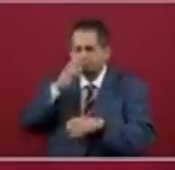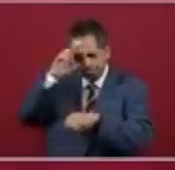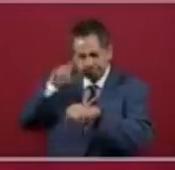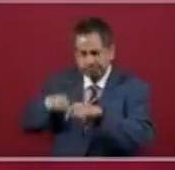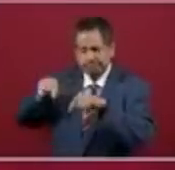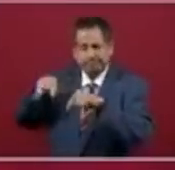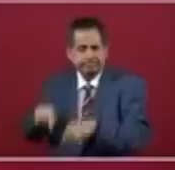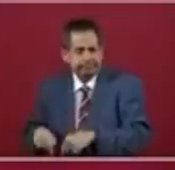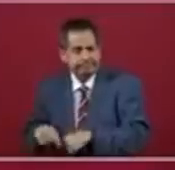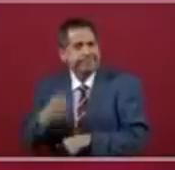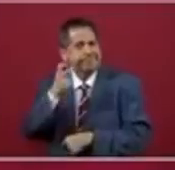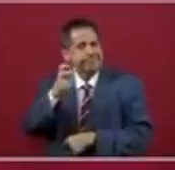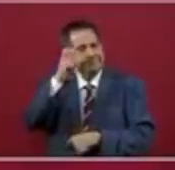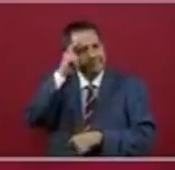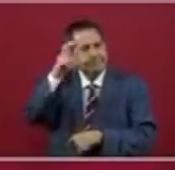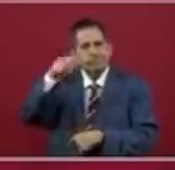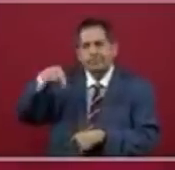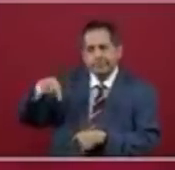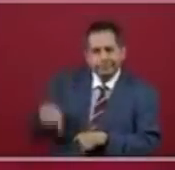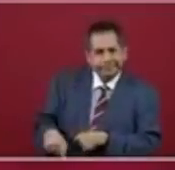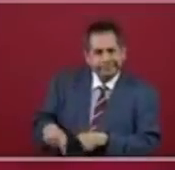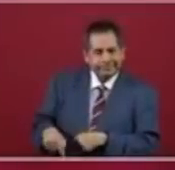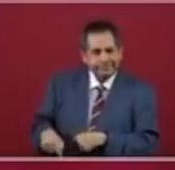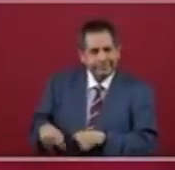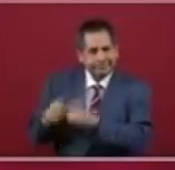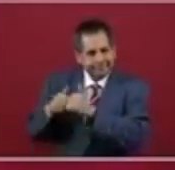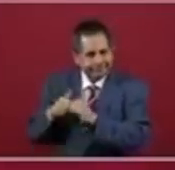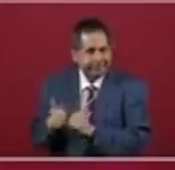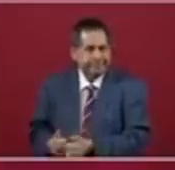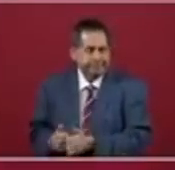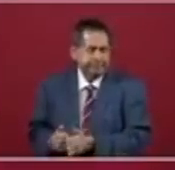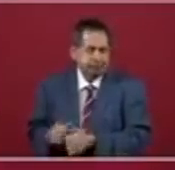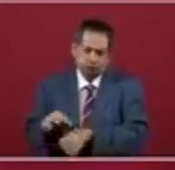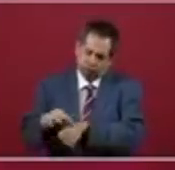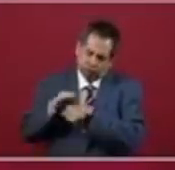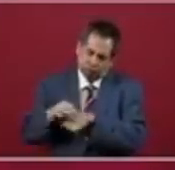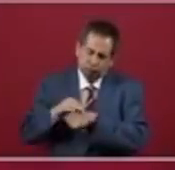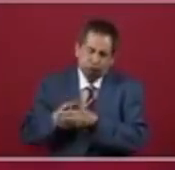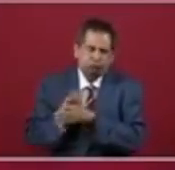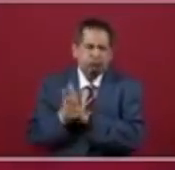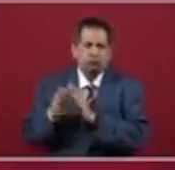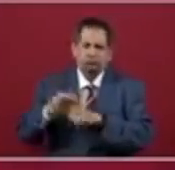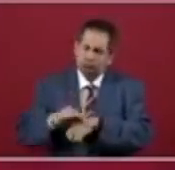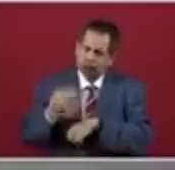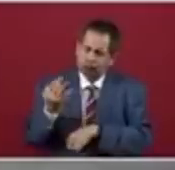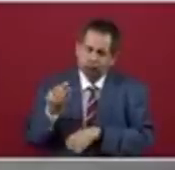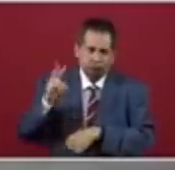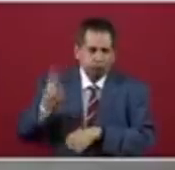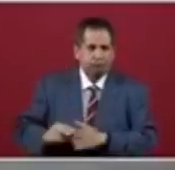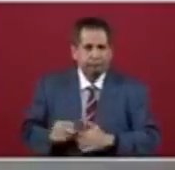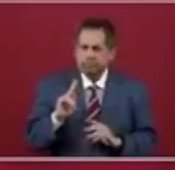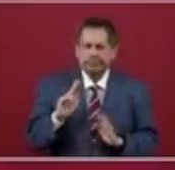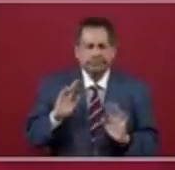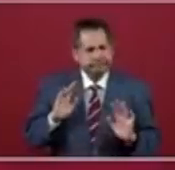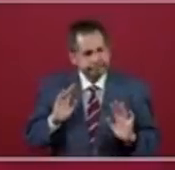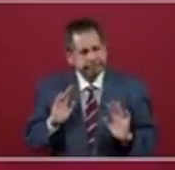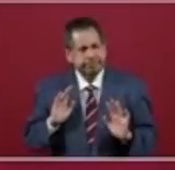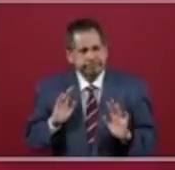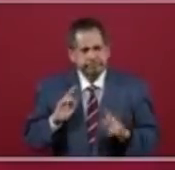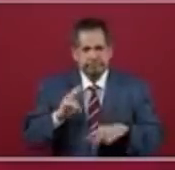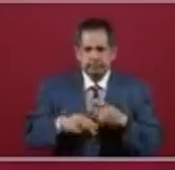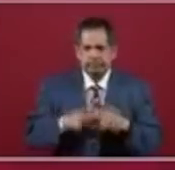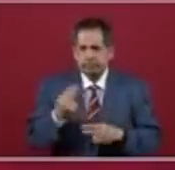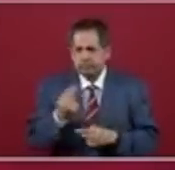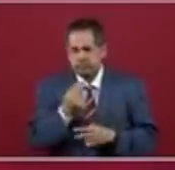culturas. En conferencia matutina este 28 de febrero, el titular del Ejecutivo reconoció el trabajo de los mexicanos en el país del norte. Tenemos